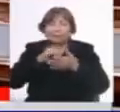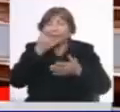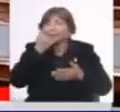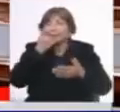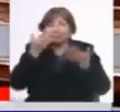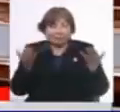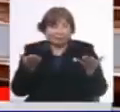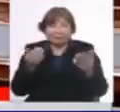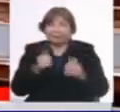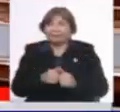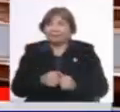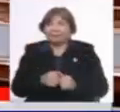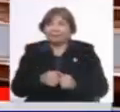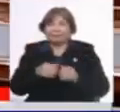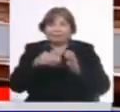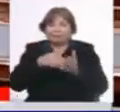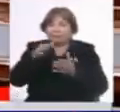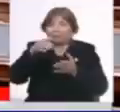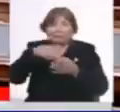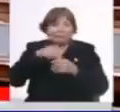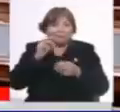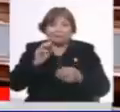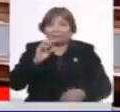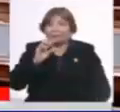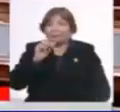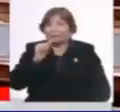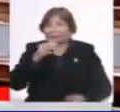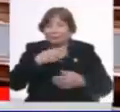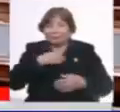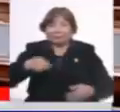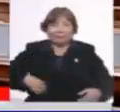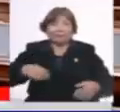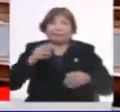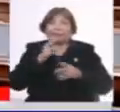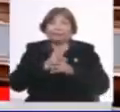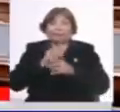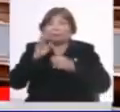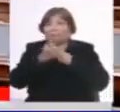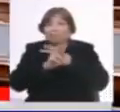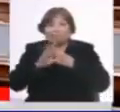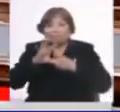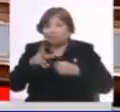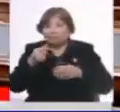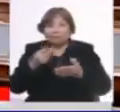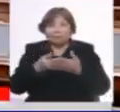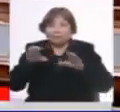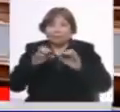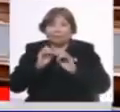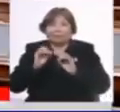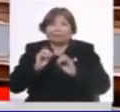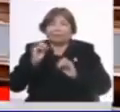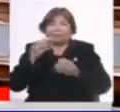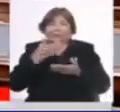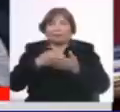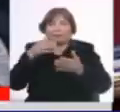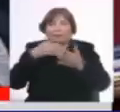lo que pasa es que lo sacan entonces el gabinete por el tema de seguridad ciudadana y no porque el tema de